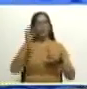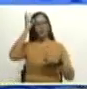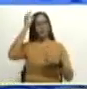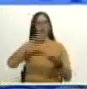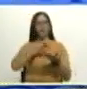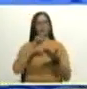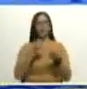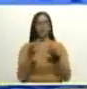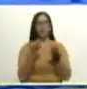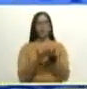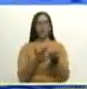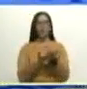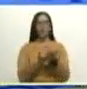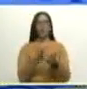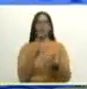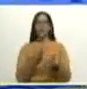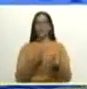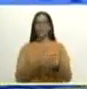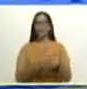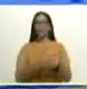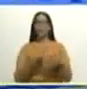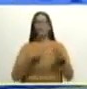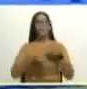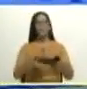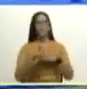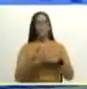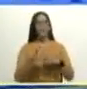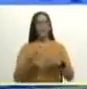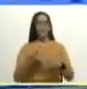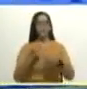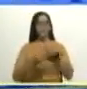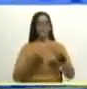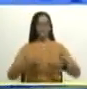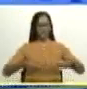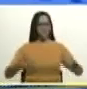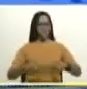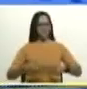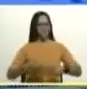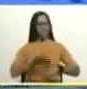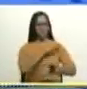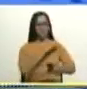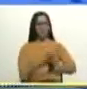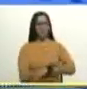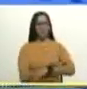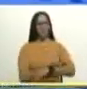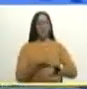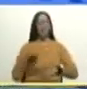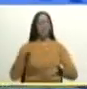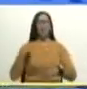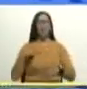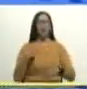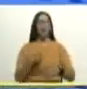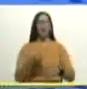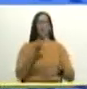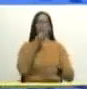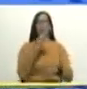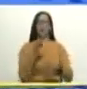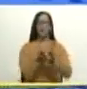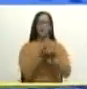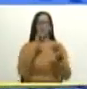Nacional de Economía y les digo, vamos a apretar duro, duro, duro, duro, para que tengamos un buen fin de